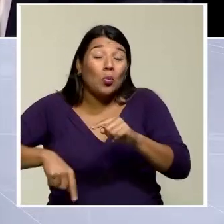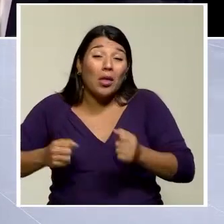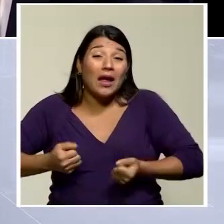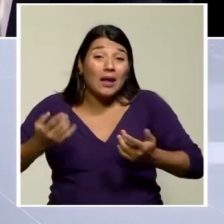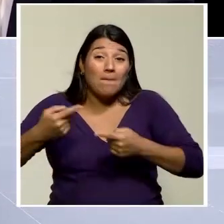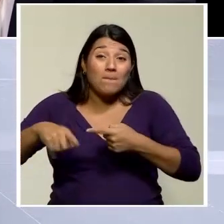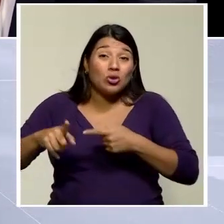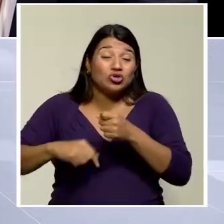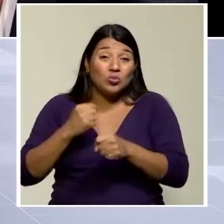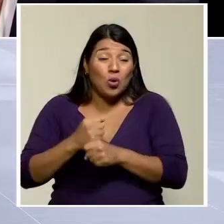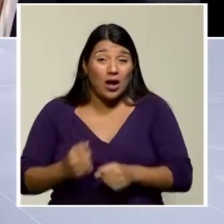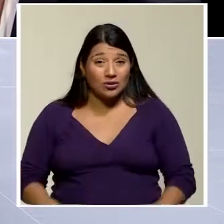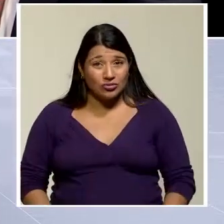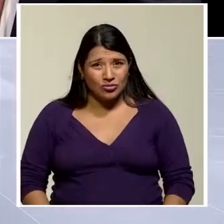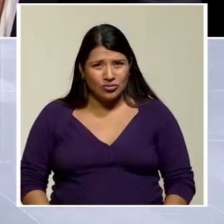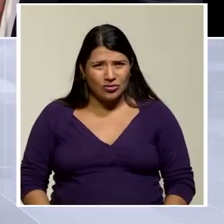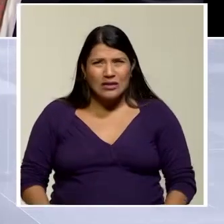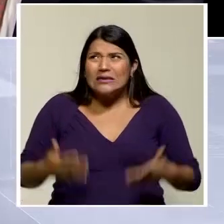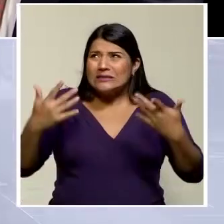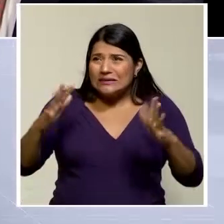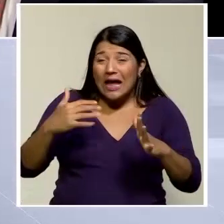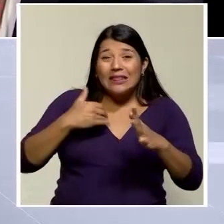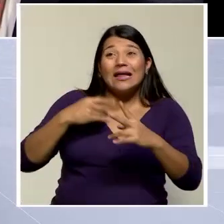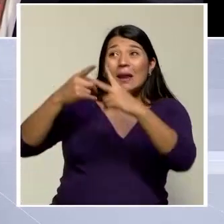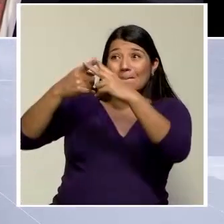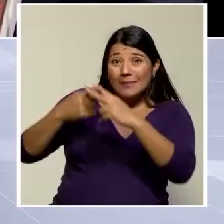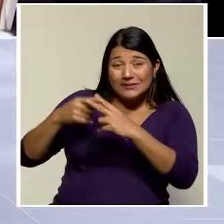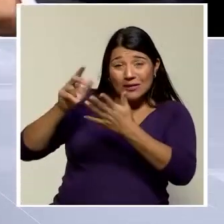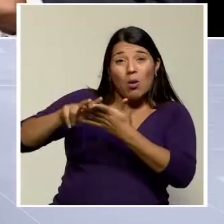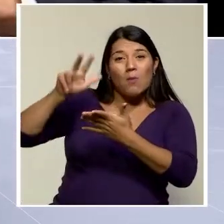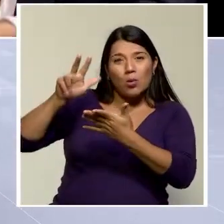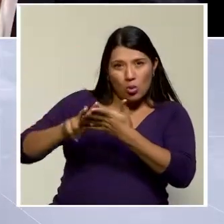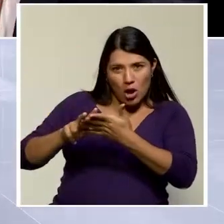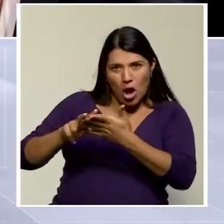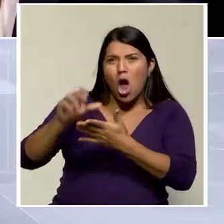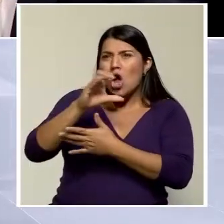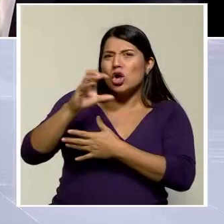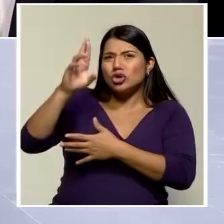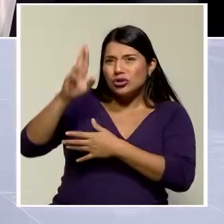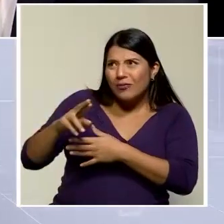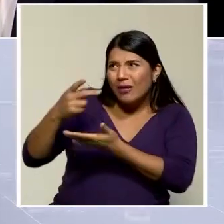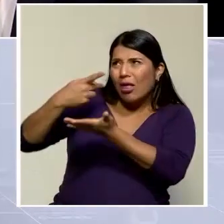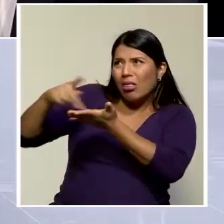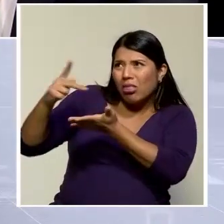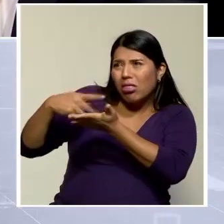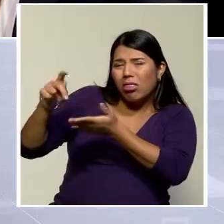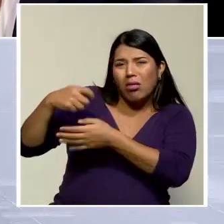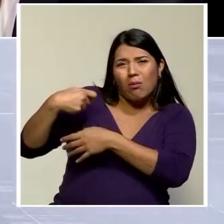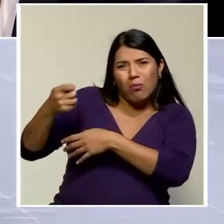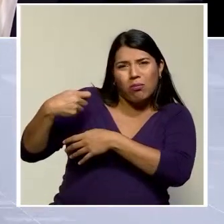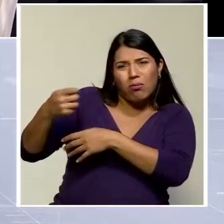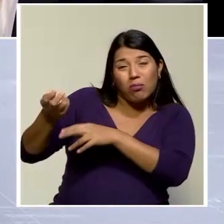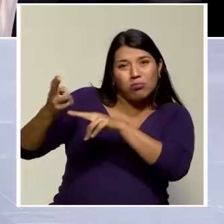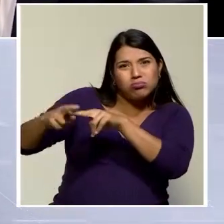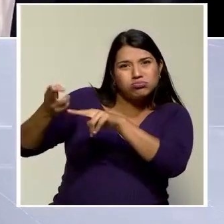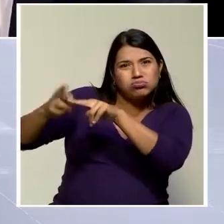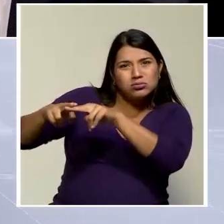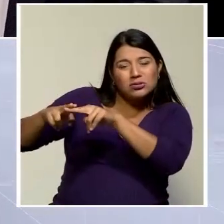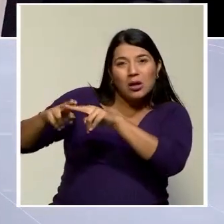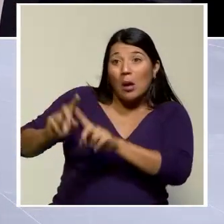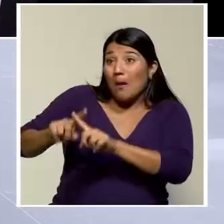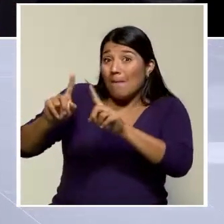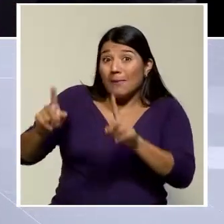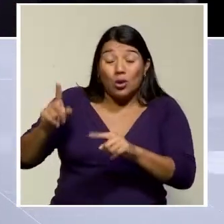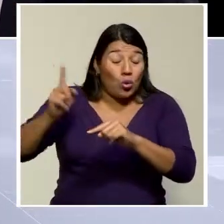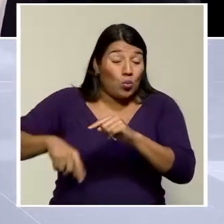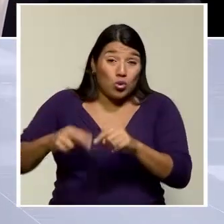año. Estamos llegando al absurdo de que hay préstamos aprobados por el que el país está pagando comisiones millonarias, cuantiosas, que no se